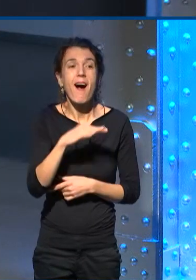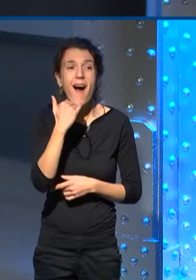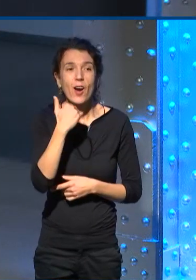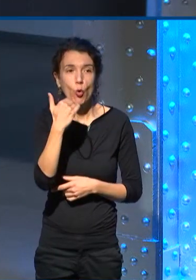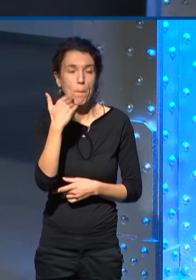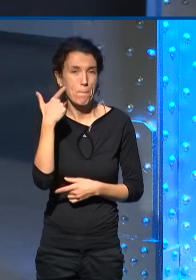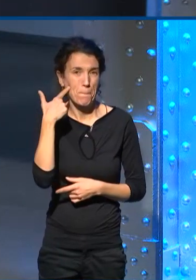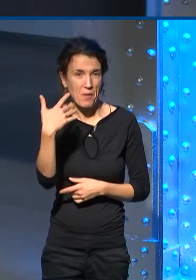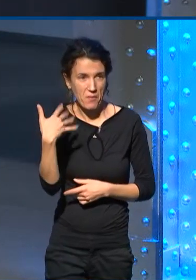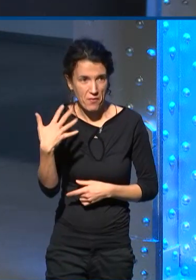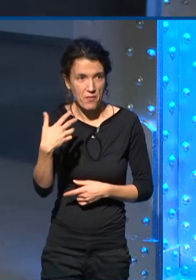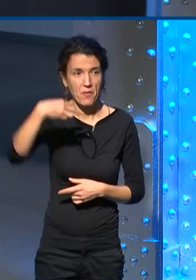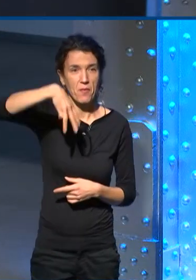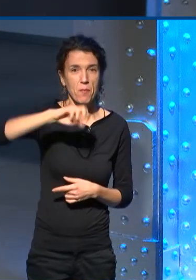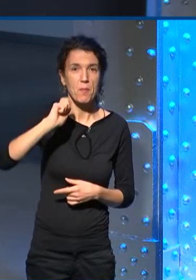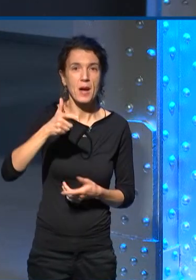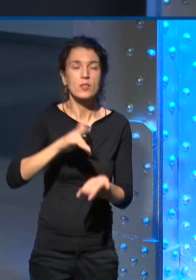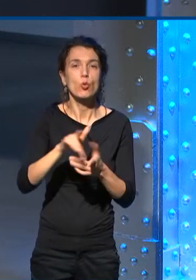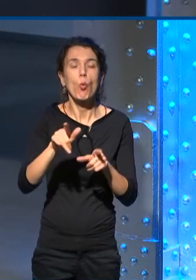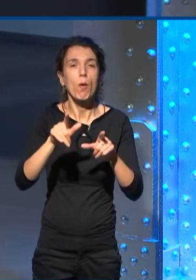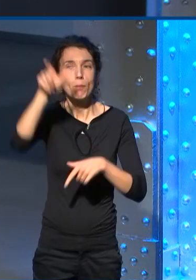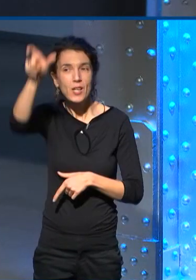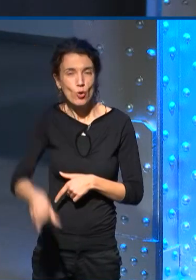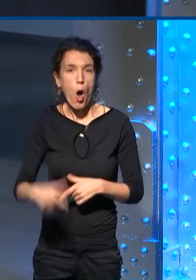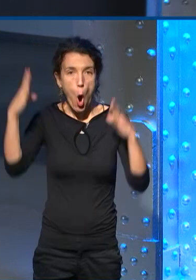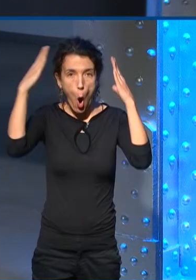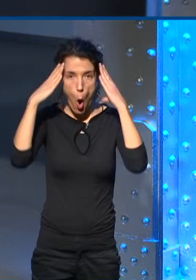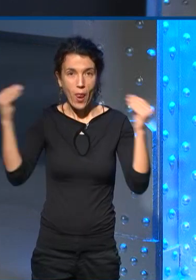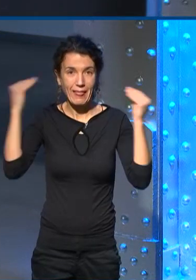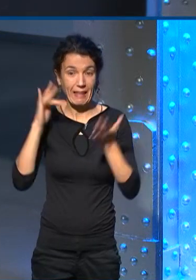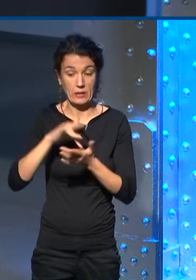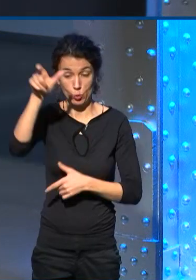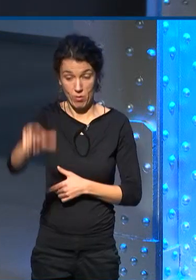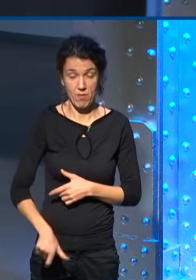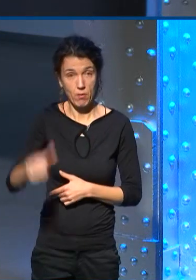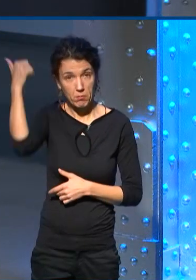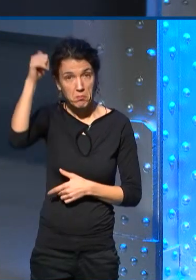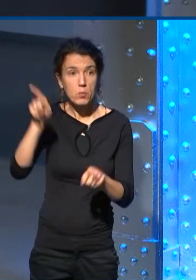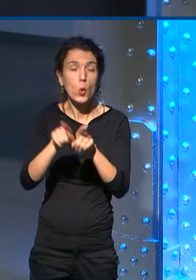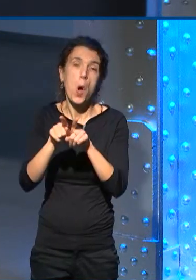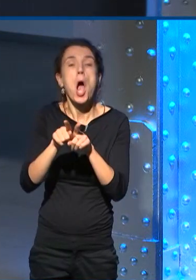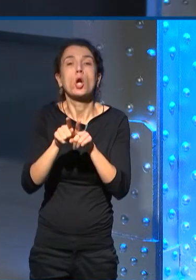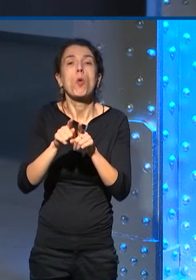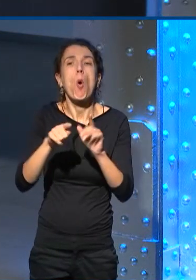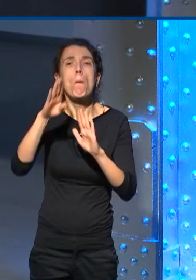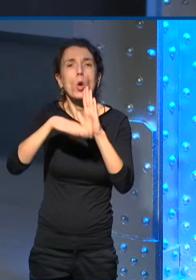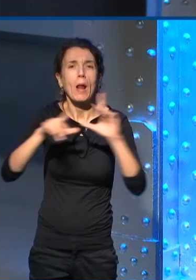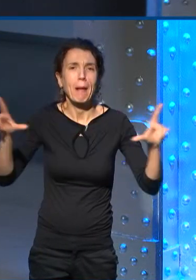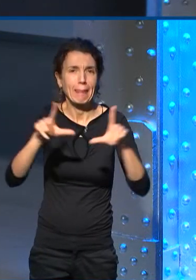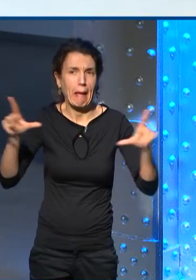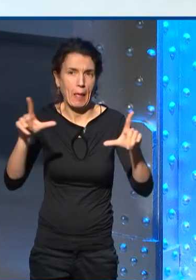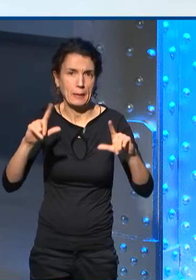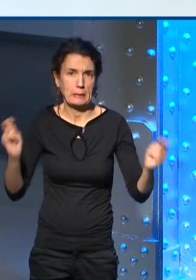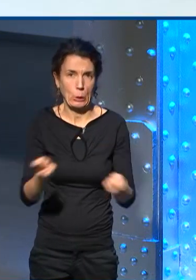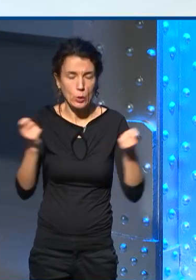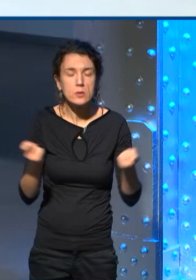One. Mars One es un emprendedor holandés que ha visto, pues hace una especie de, yo creo que es un reality show, pero que me perdonen los de la